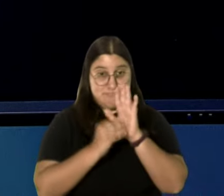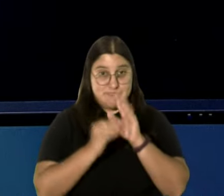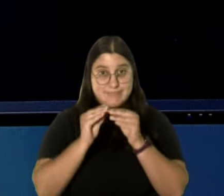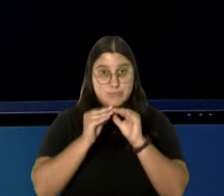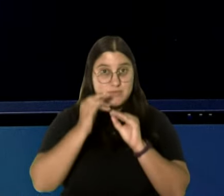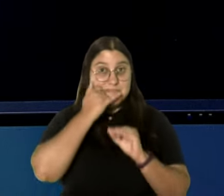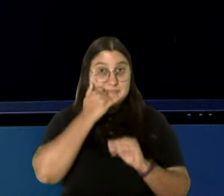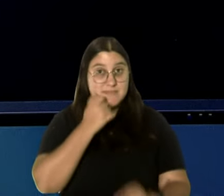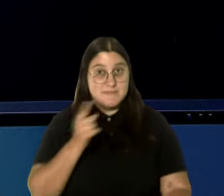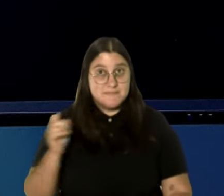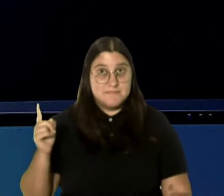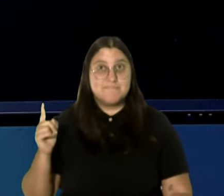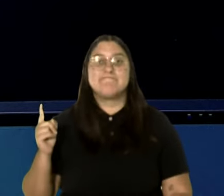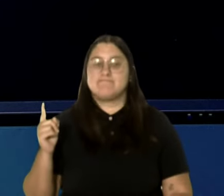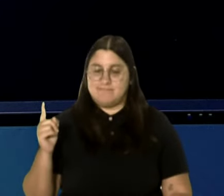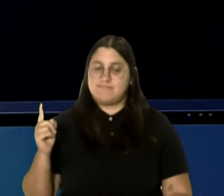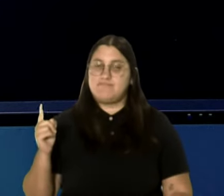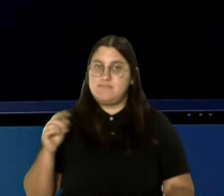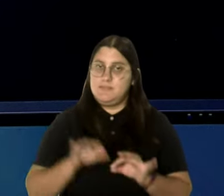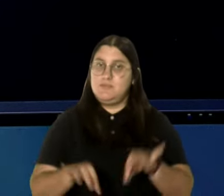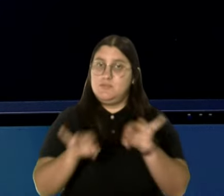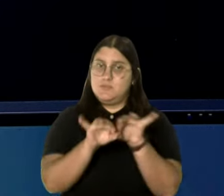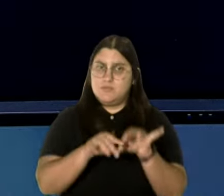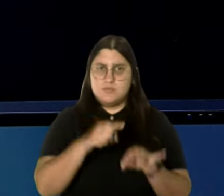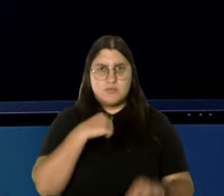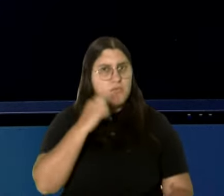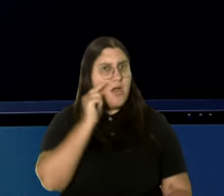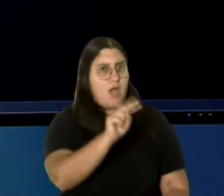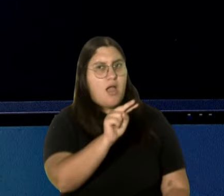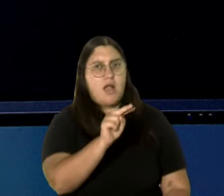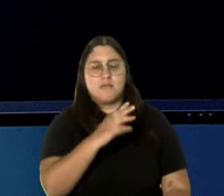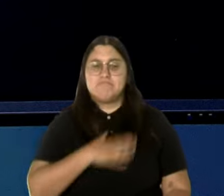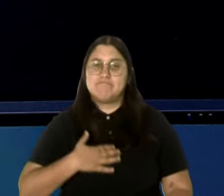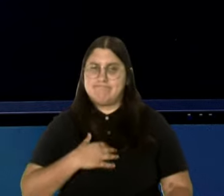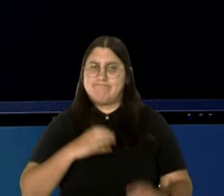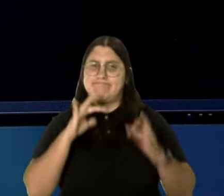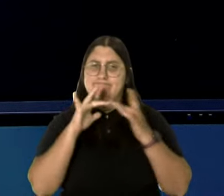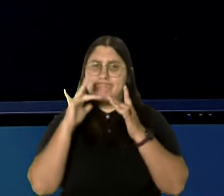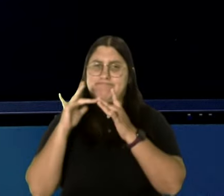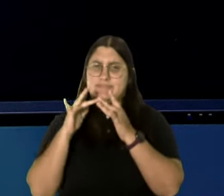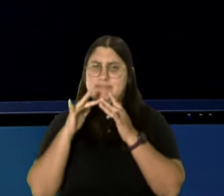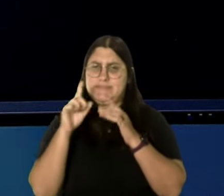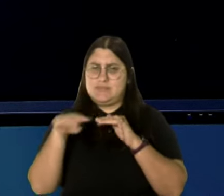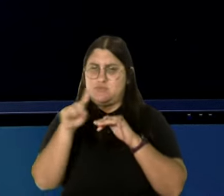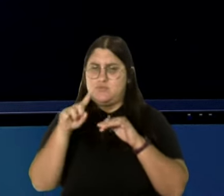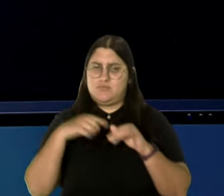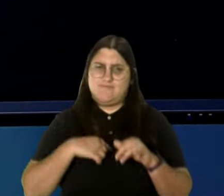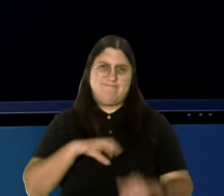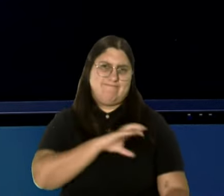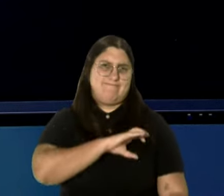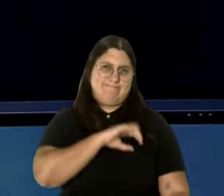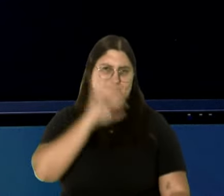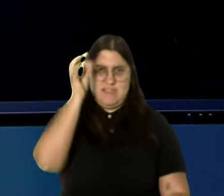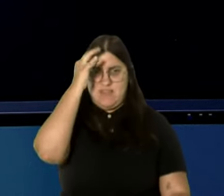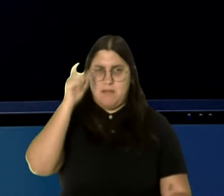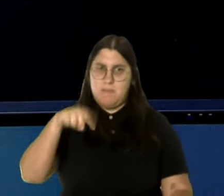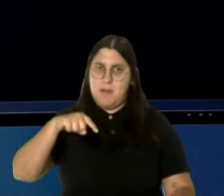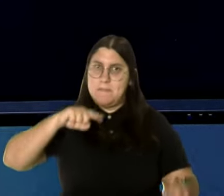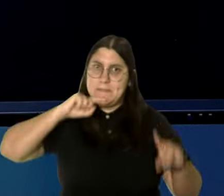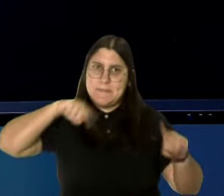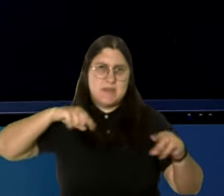del U.S. Marshal. Importante, si usted ve a esta persona, comuníquese con los alguaciles federales. Tiene que ser arrestado de inmediato.